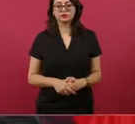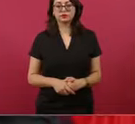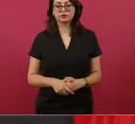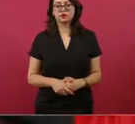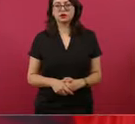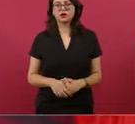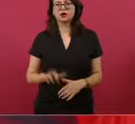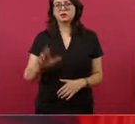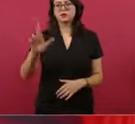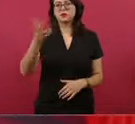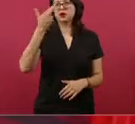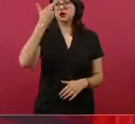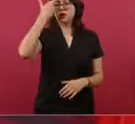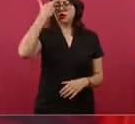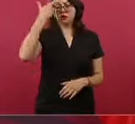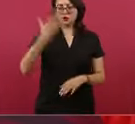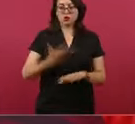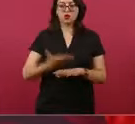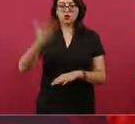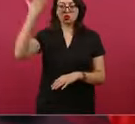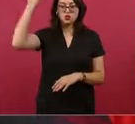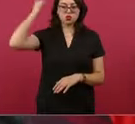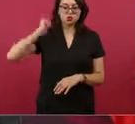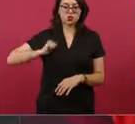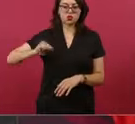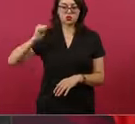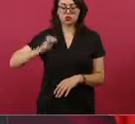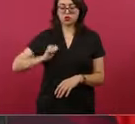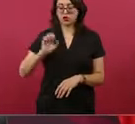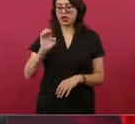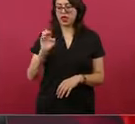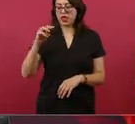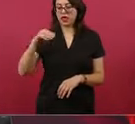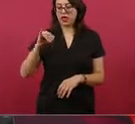Emilio Azcárraga, papá,